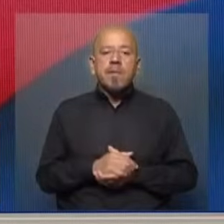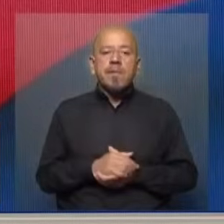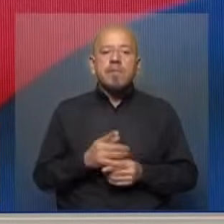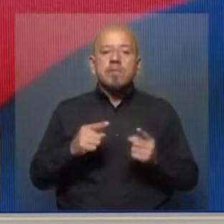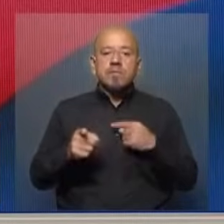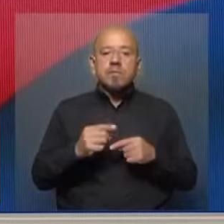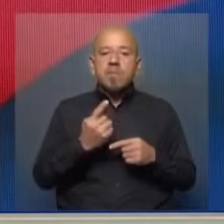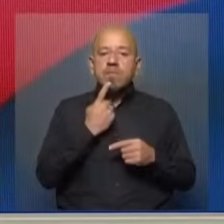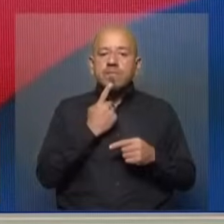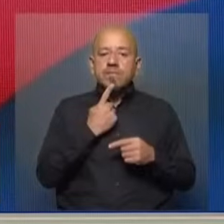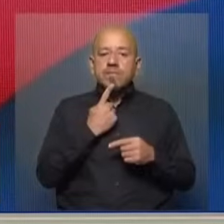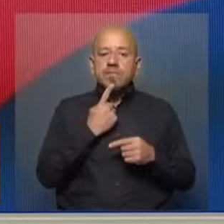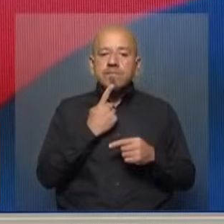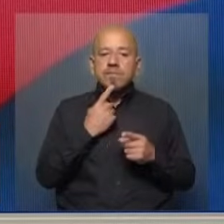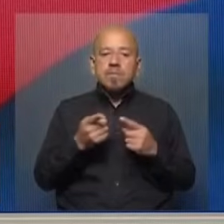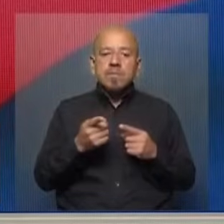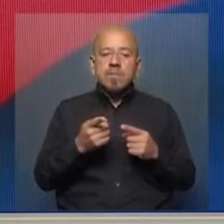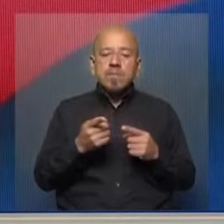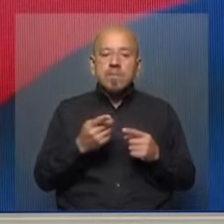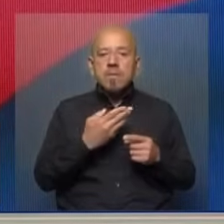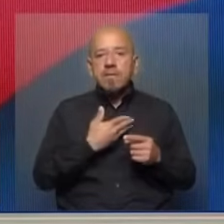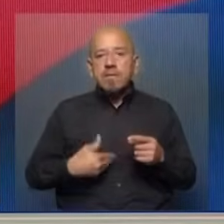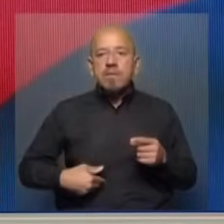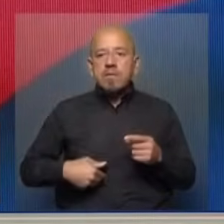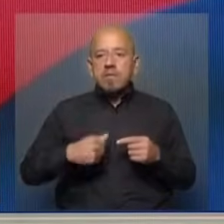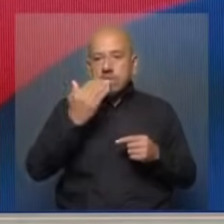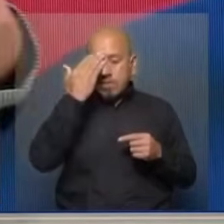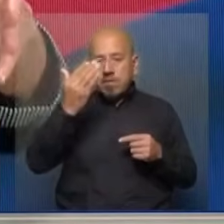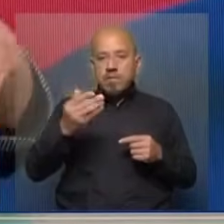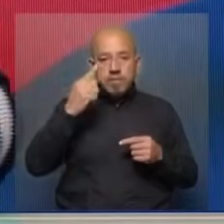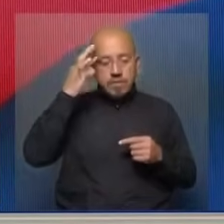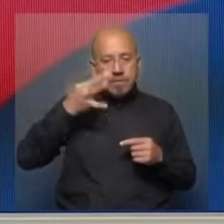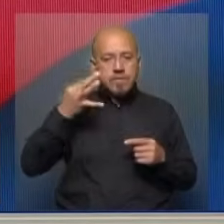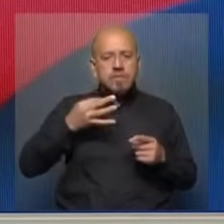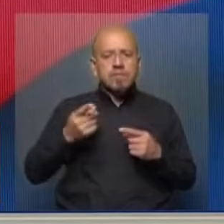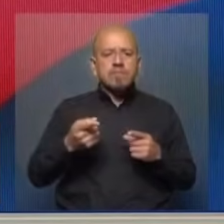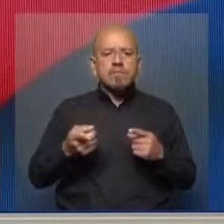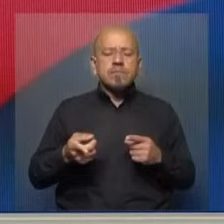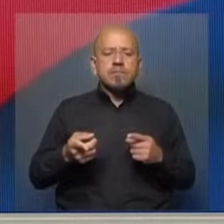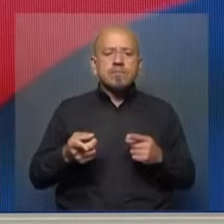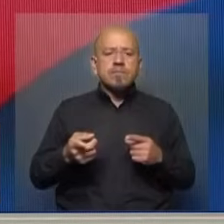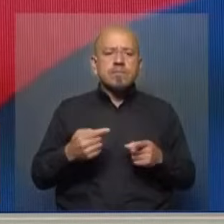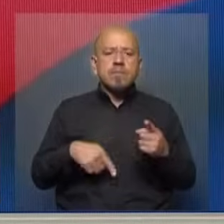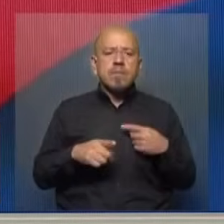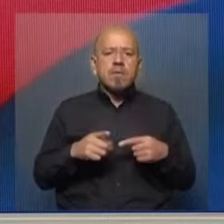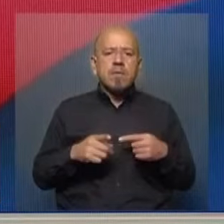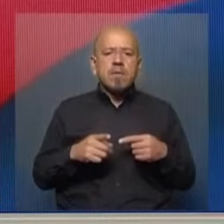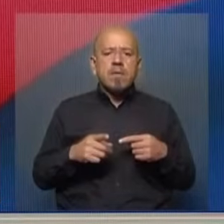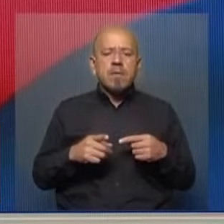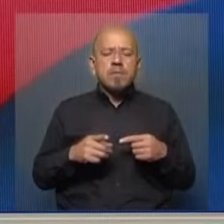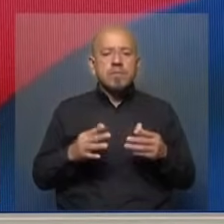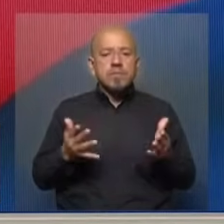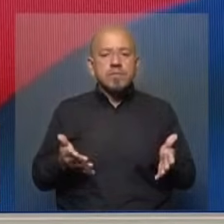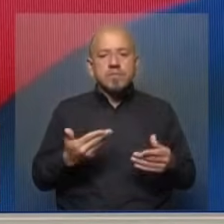política, pero es el gobierno, el Frente Amplio. La realidad es una sola. Entonces,